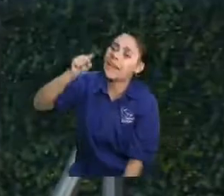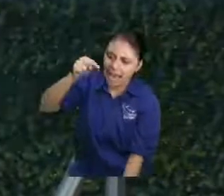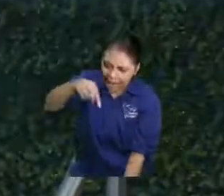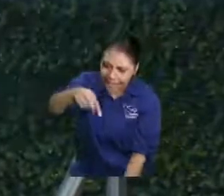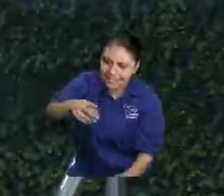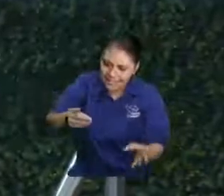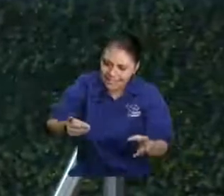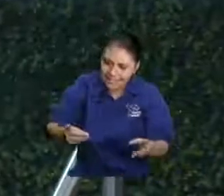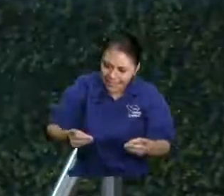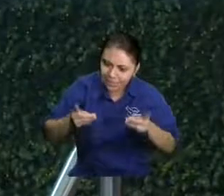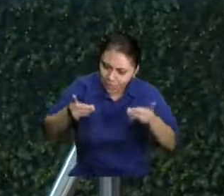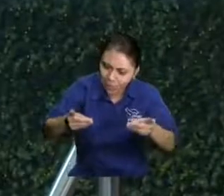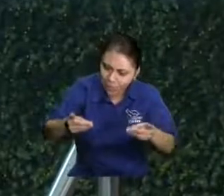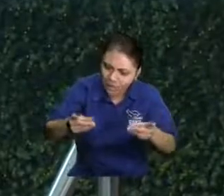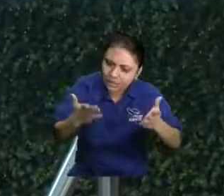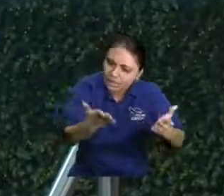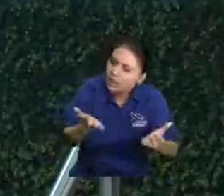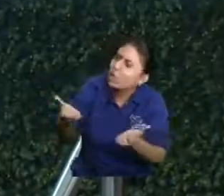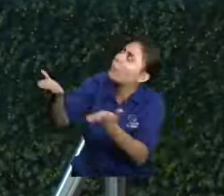esto está a tus pies.